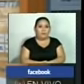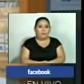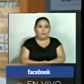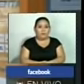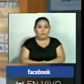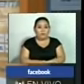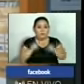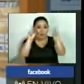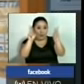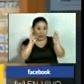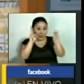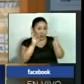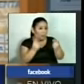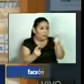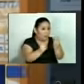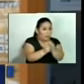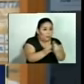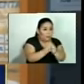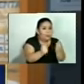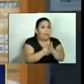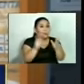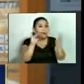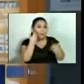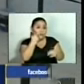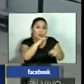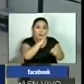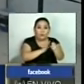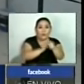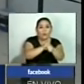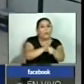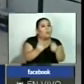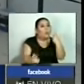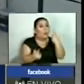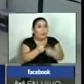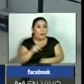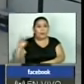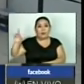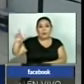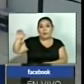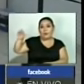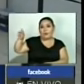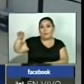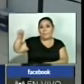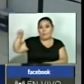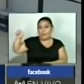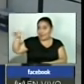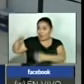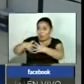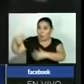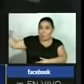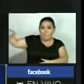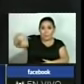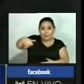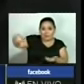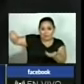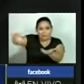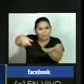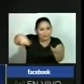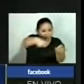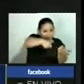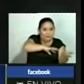Uno de los rubros más afectados por la crisis económica mundial por el coronavirus serán las remesas, según la Secretaría de Integración